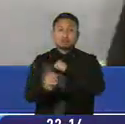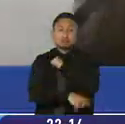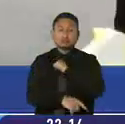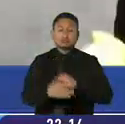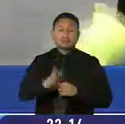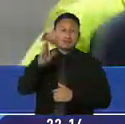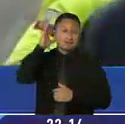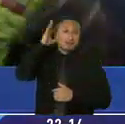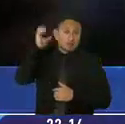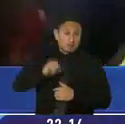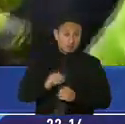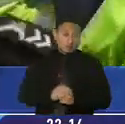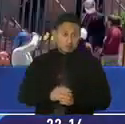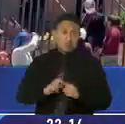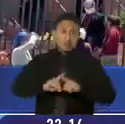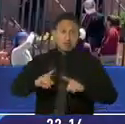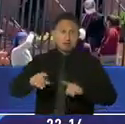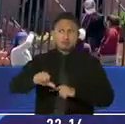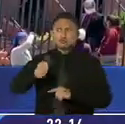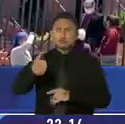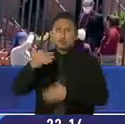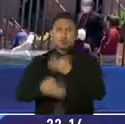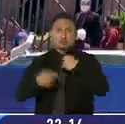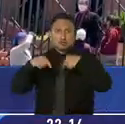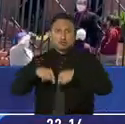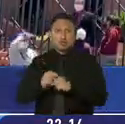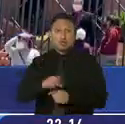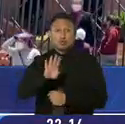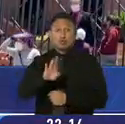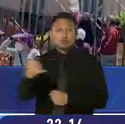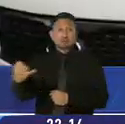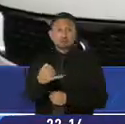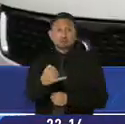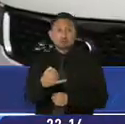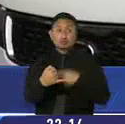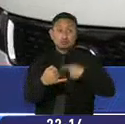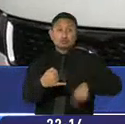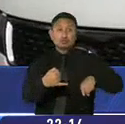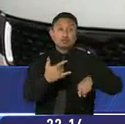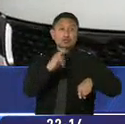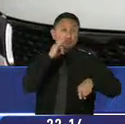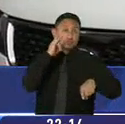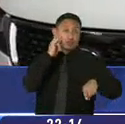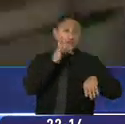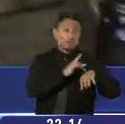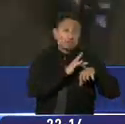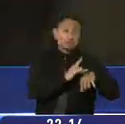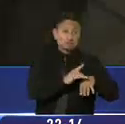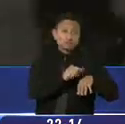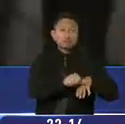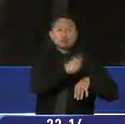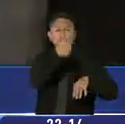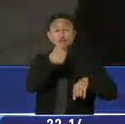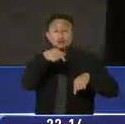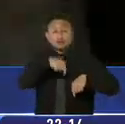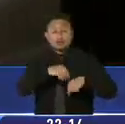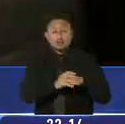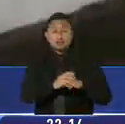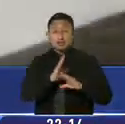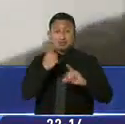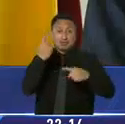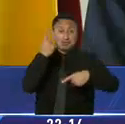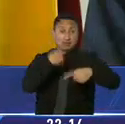tiene más condenas, 4 por violación, 1 por pornografía infantil y otra por difusión de material pornográfico.